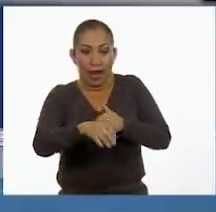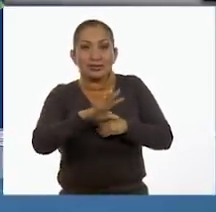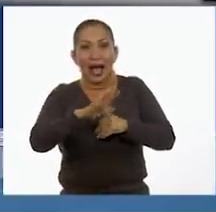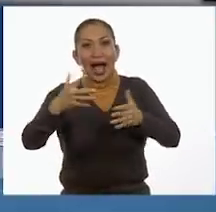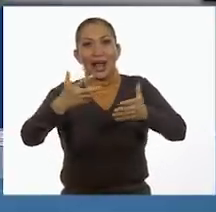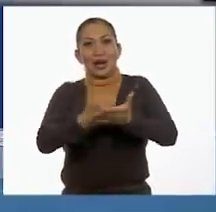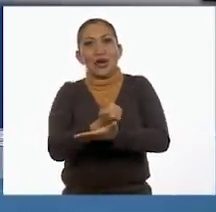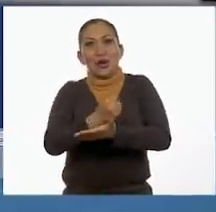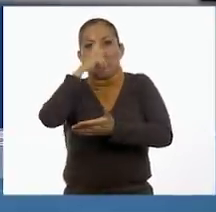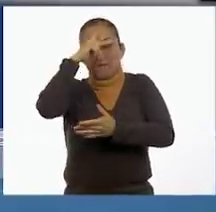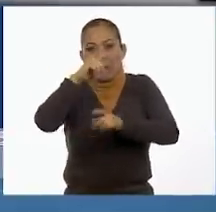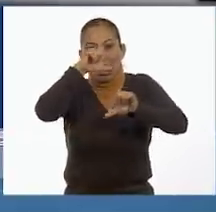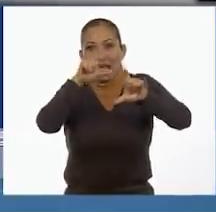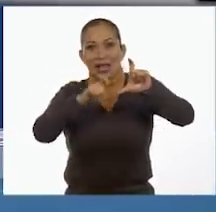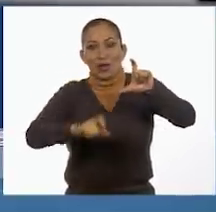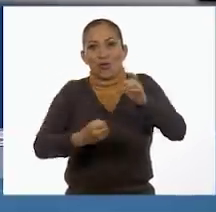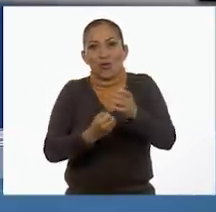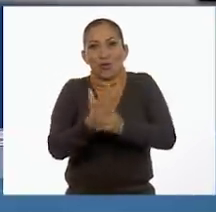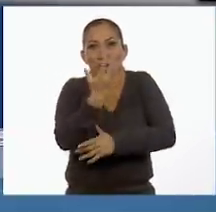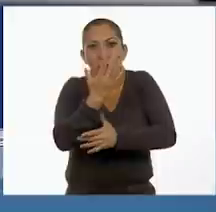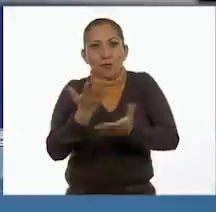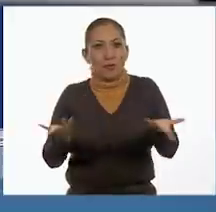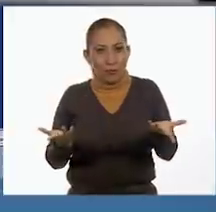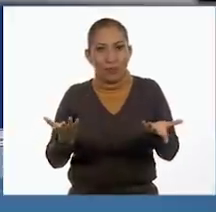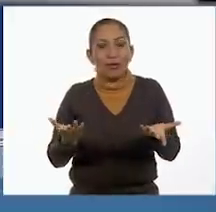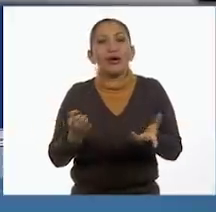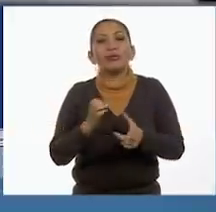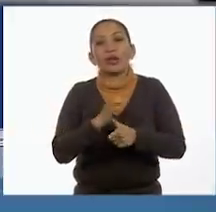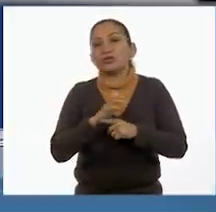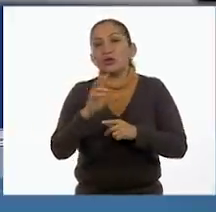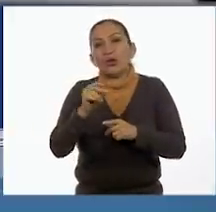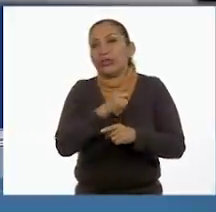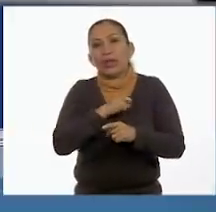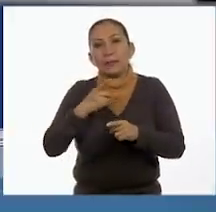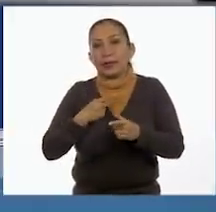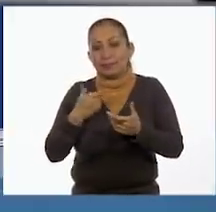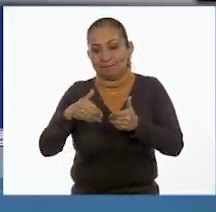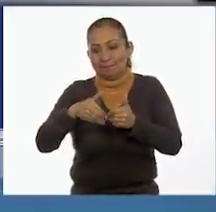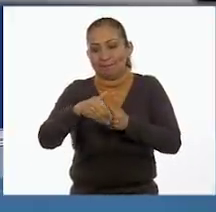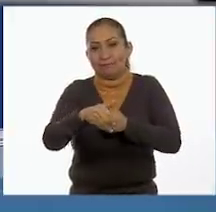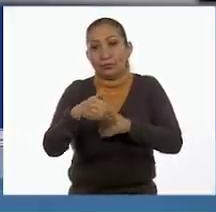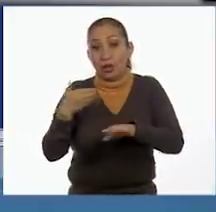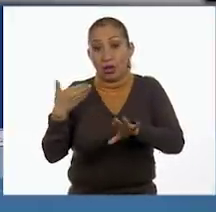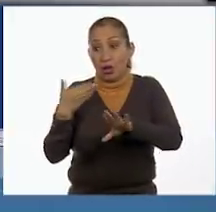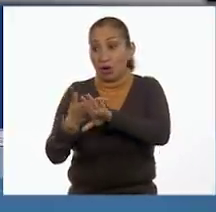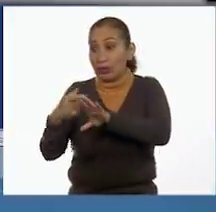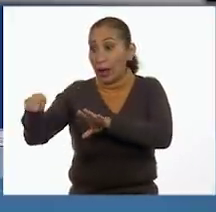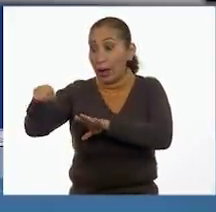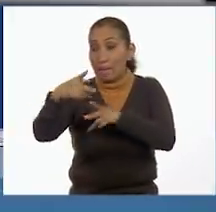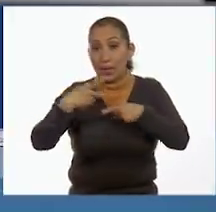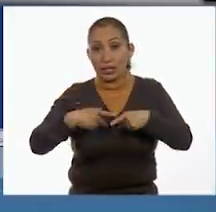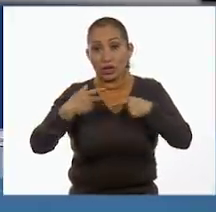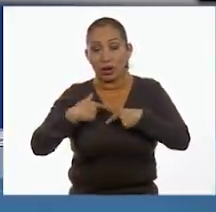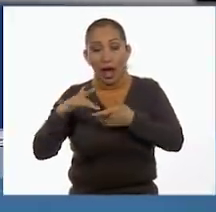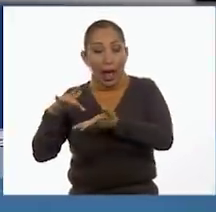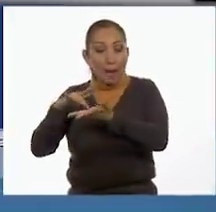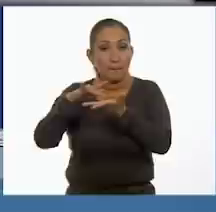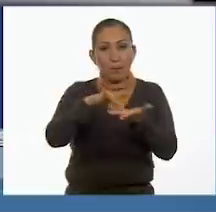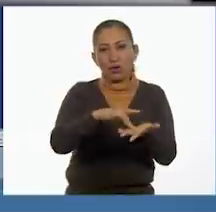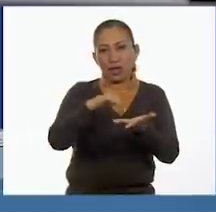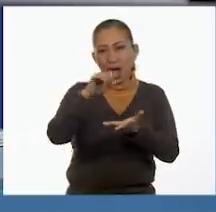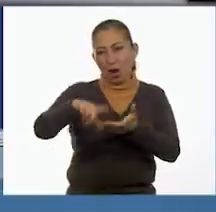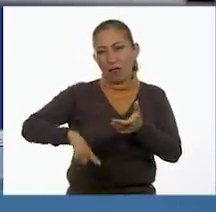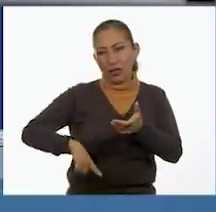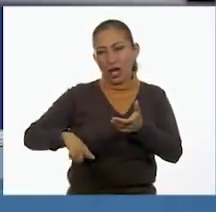había triunfado la República. Así que no habría consecuencias contra los que habían estado a favor del